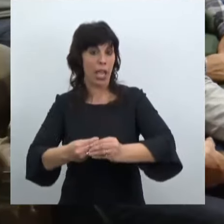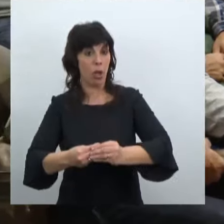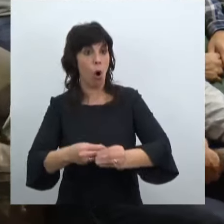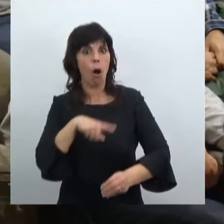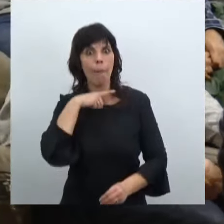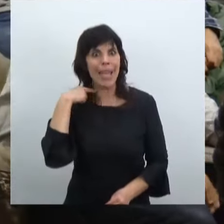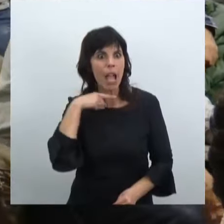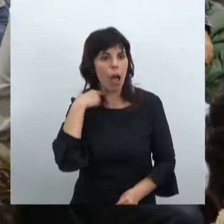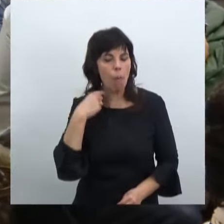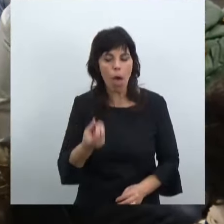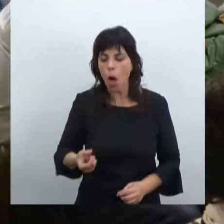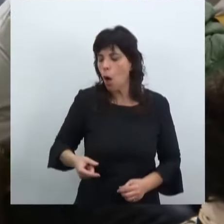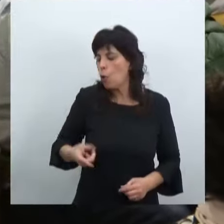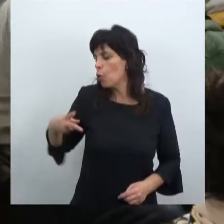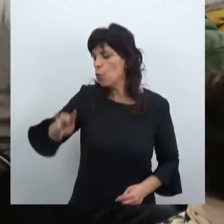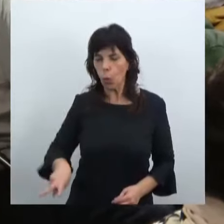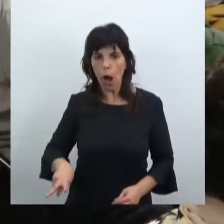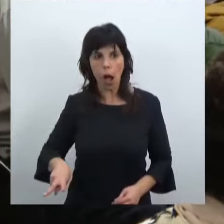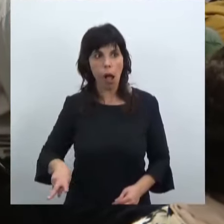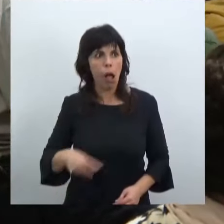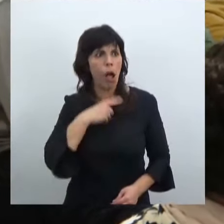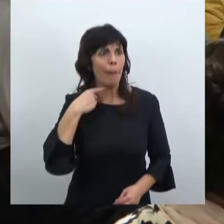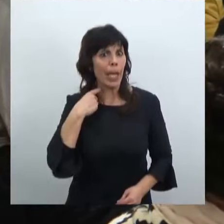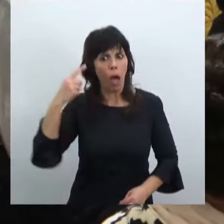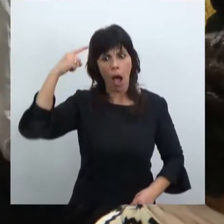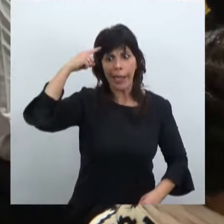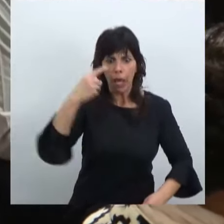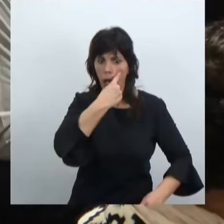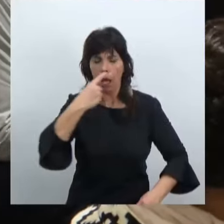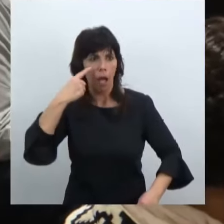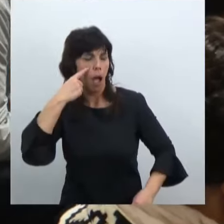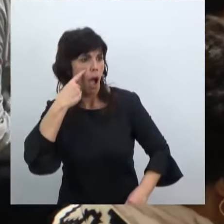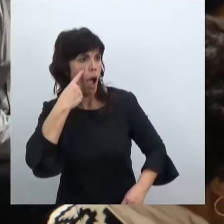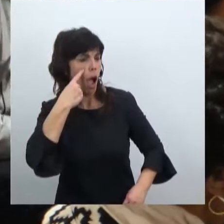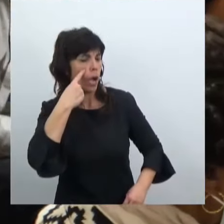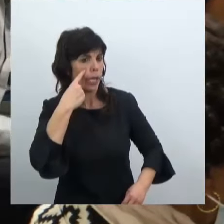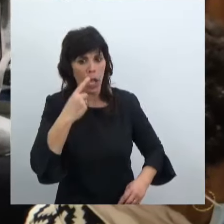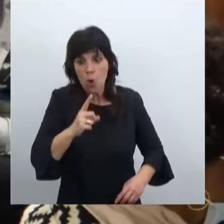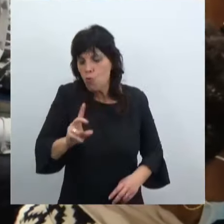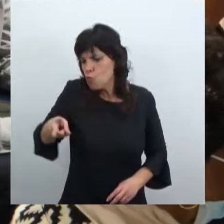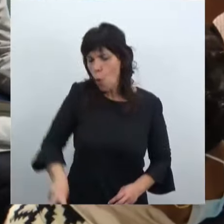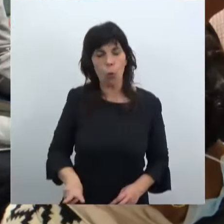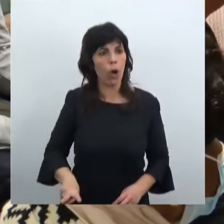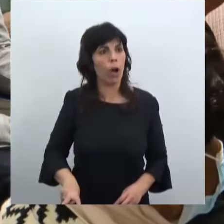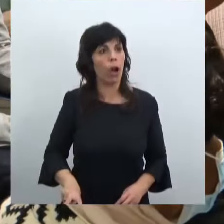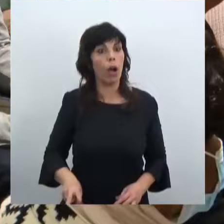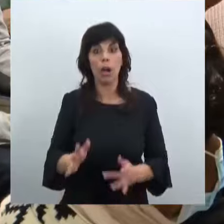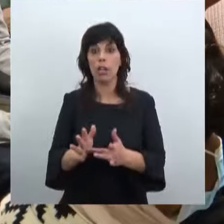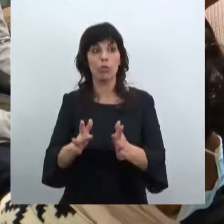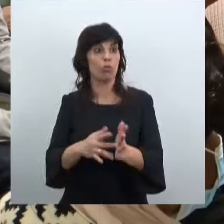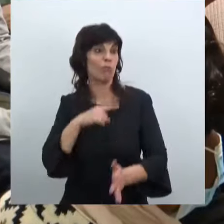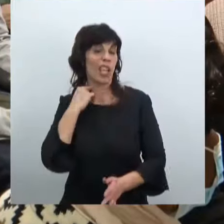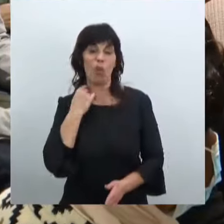pecado ni en la mente, en los ojos, en el corazón, en los sueños, en la lengua, en ningún sitio. El que no conoció